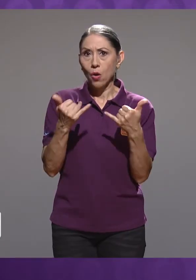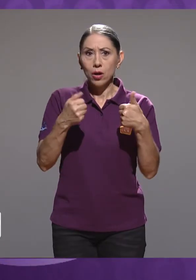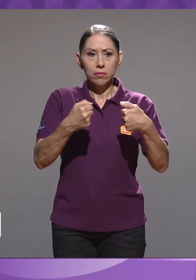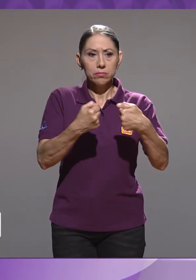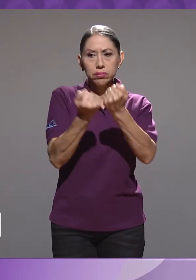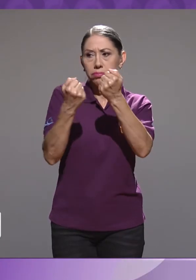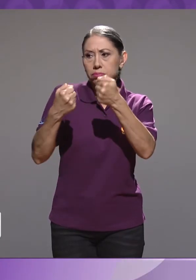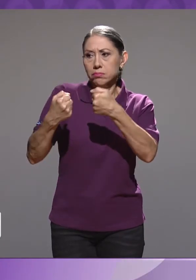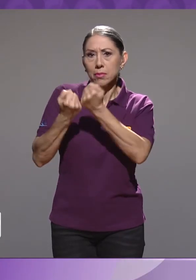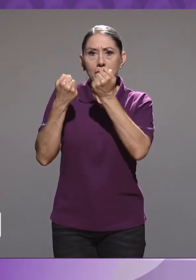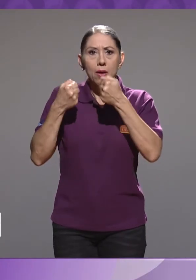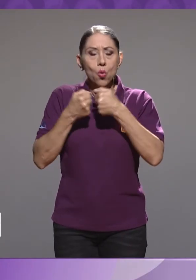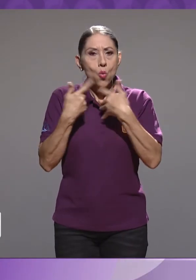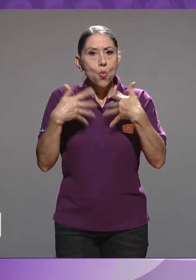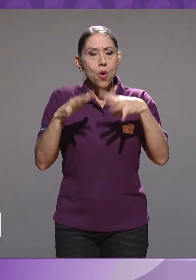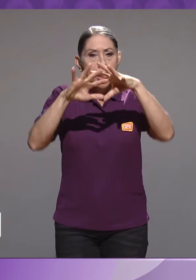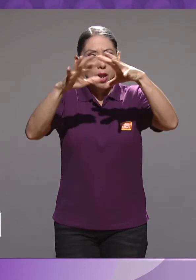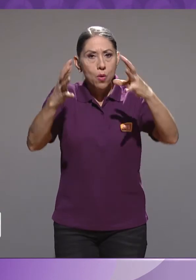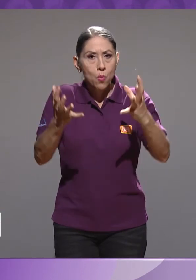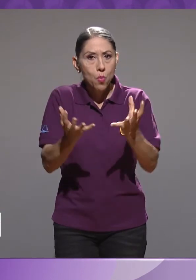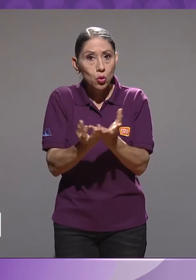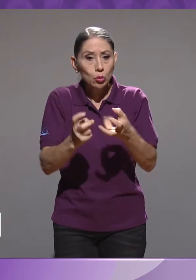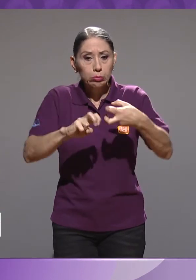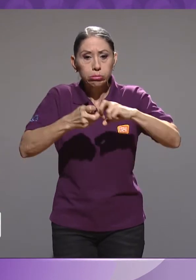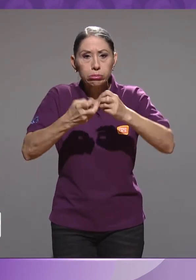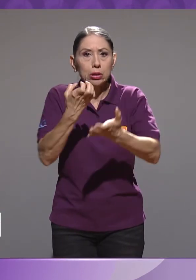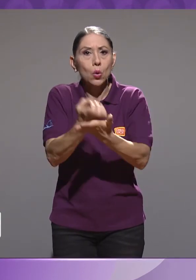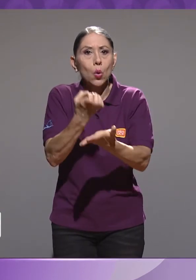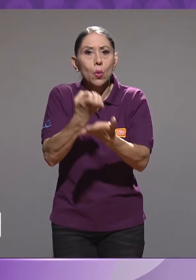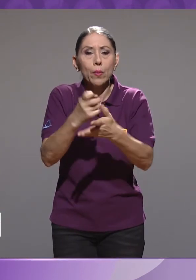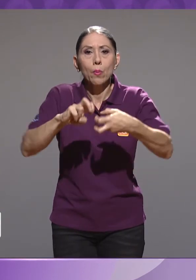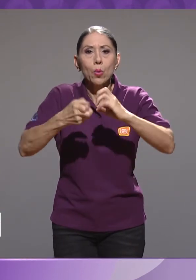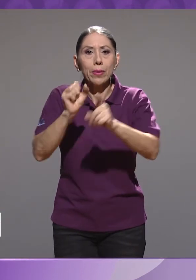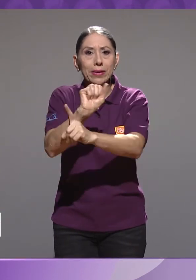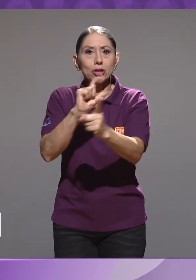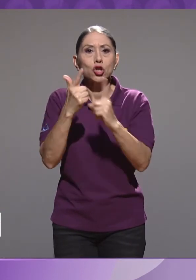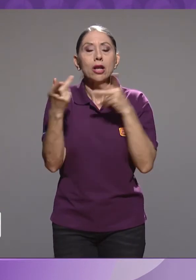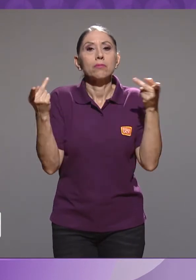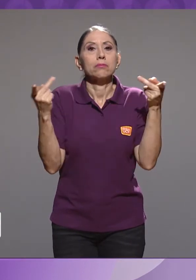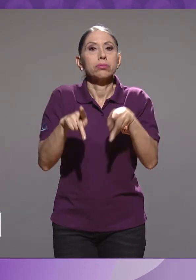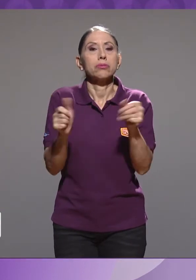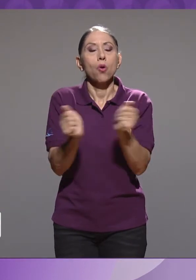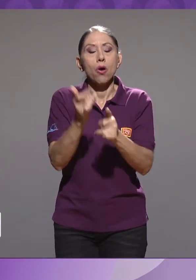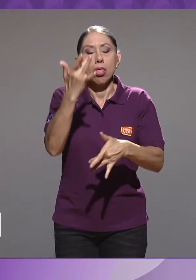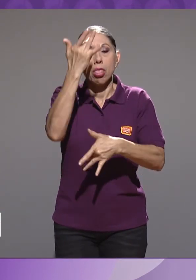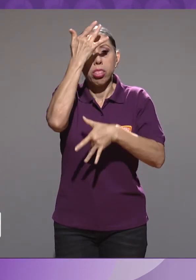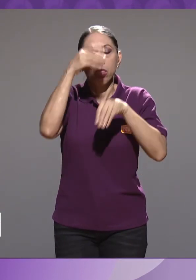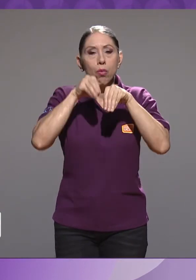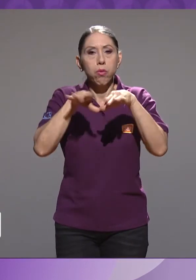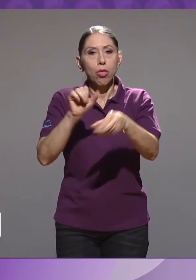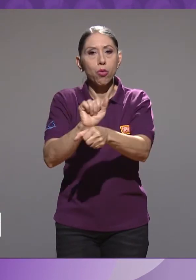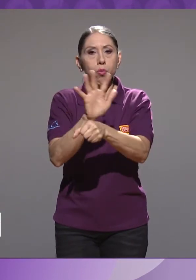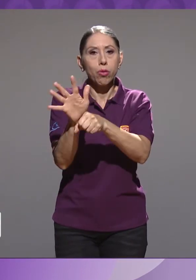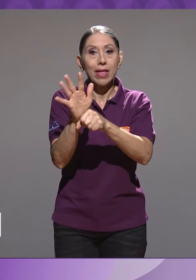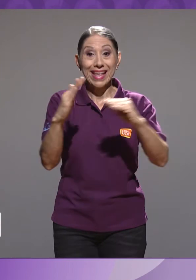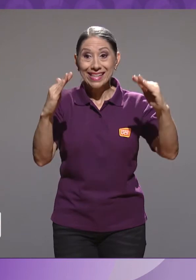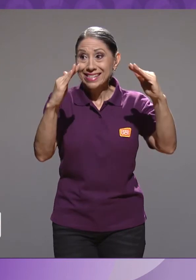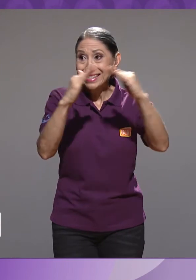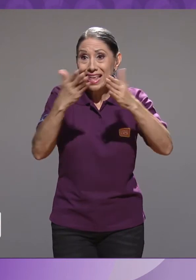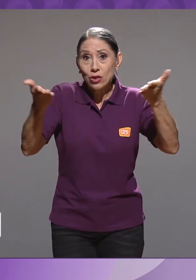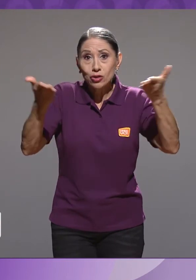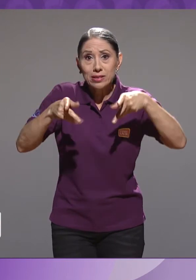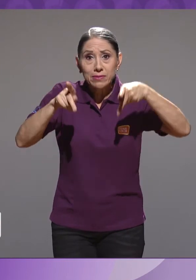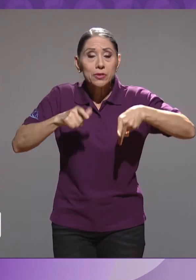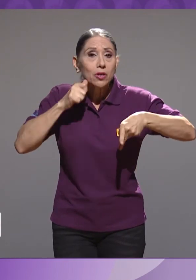Ante los desafíos que enfrenta el mundo tras la crisis económica y social que ha desencadenado la pandemia del coronavirus, los centros diurnos